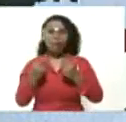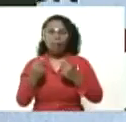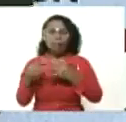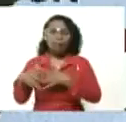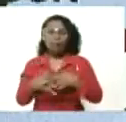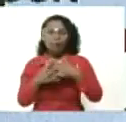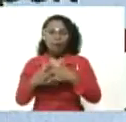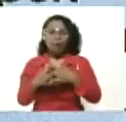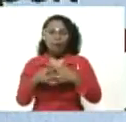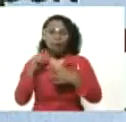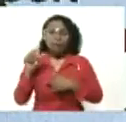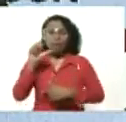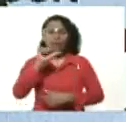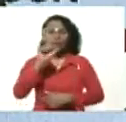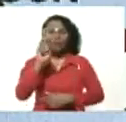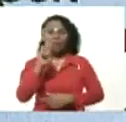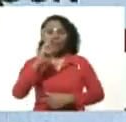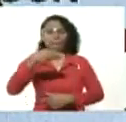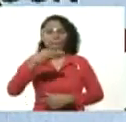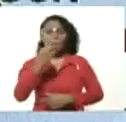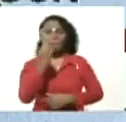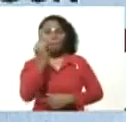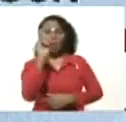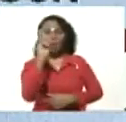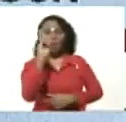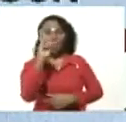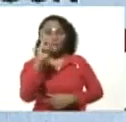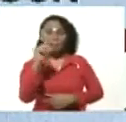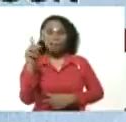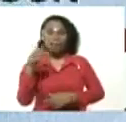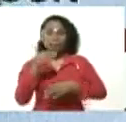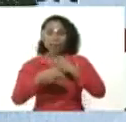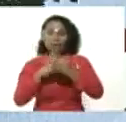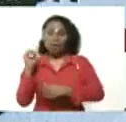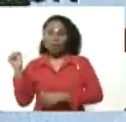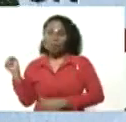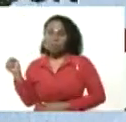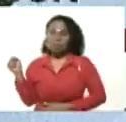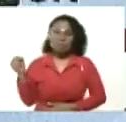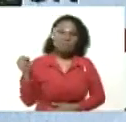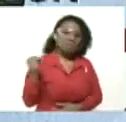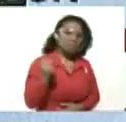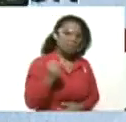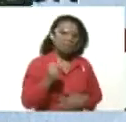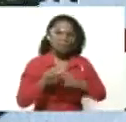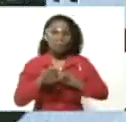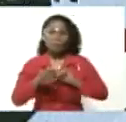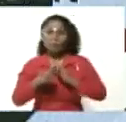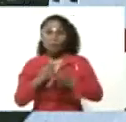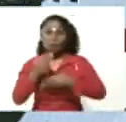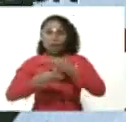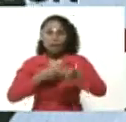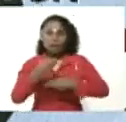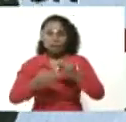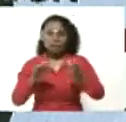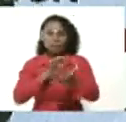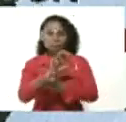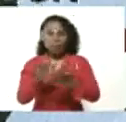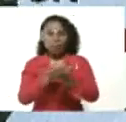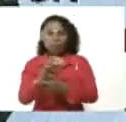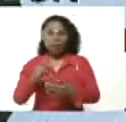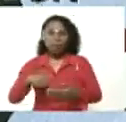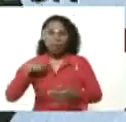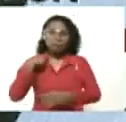llamadas subprime, con la especulación inmobiliaria que arrastraron al mundo a una enorme, gran recesión que han